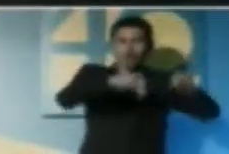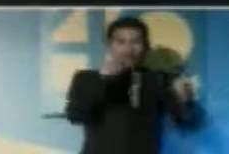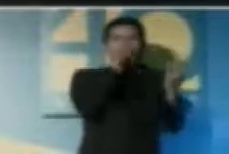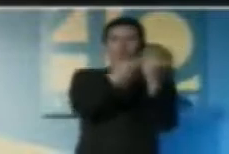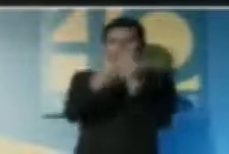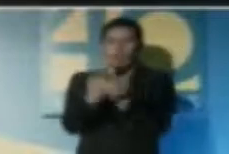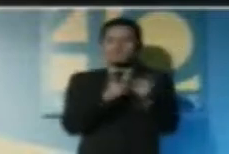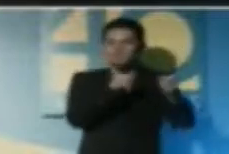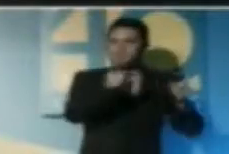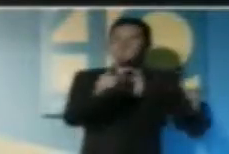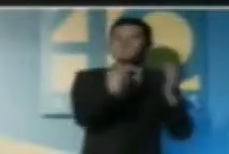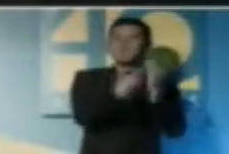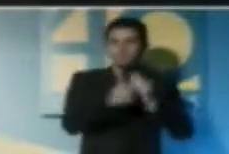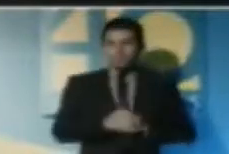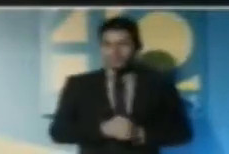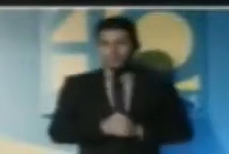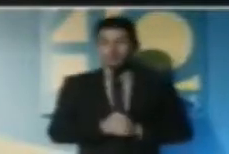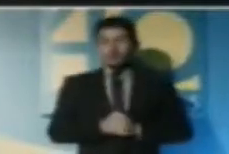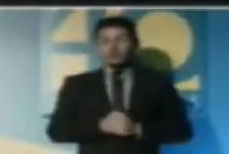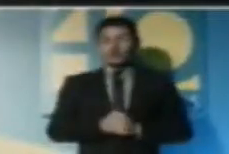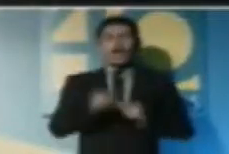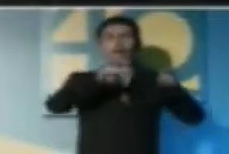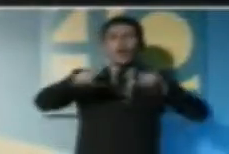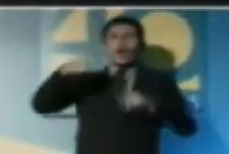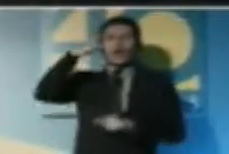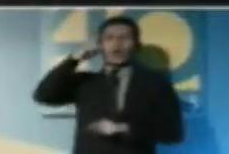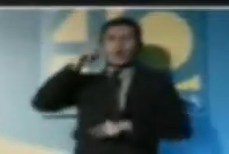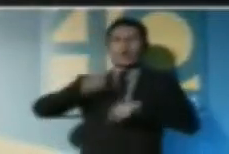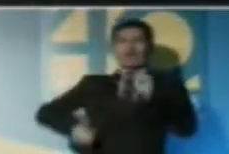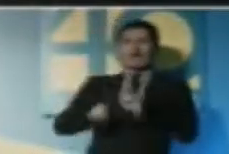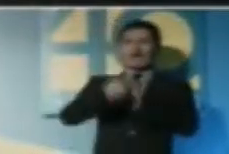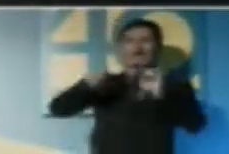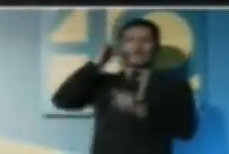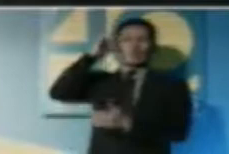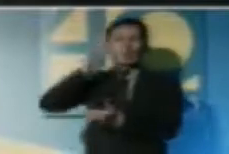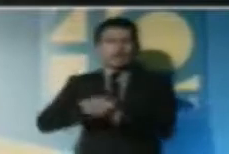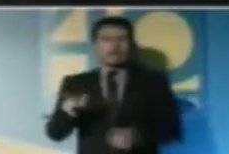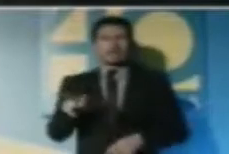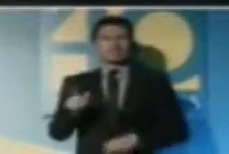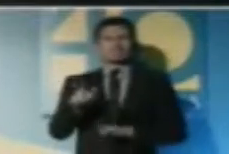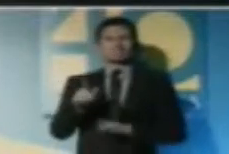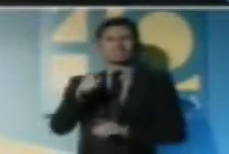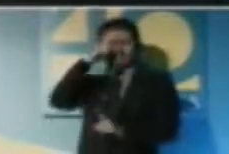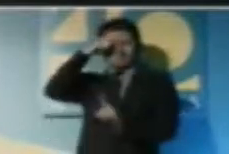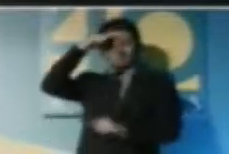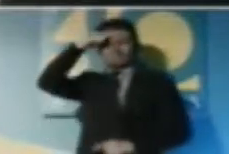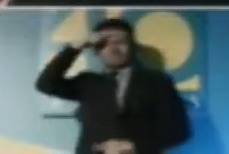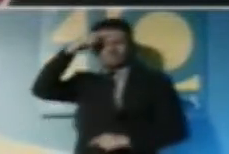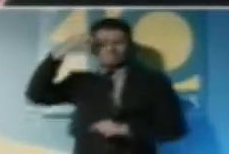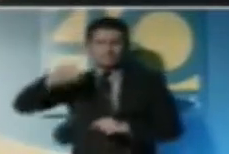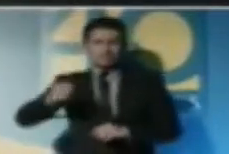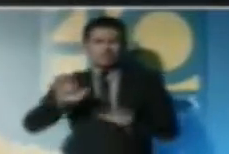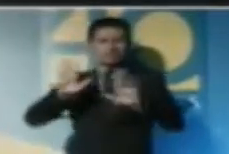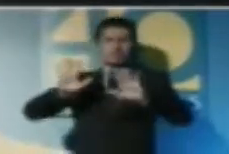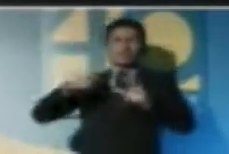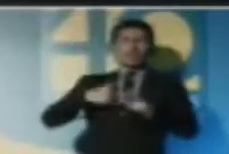Paralelo a ello, tendemos a ser incrédulos, pesimistas, indisciplinados. Se nos dificulta